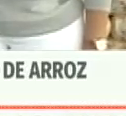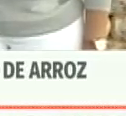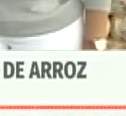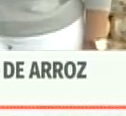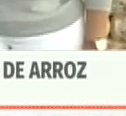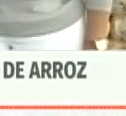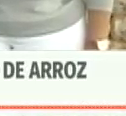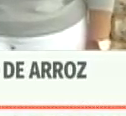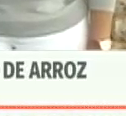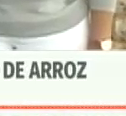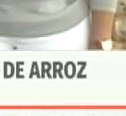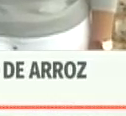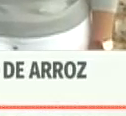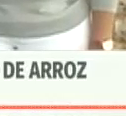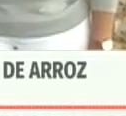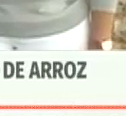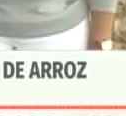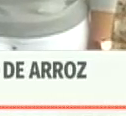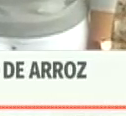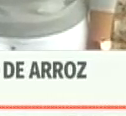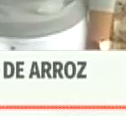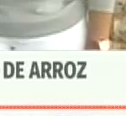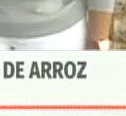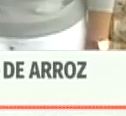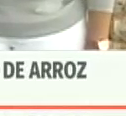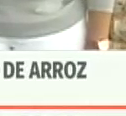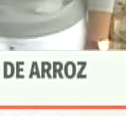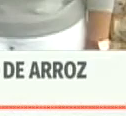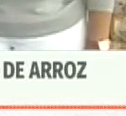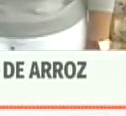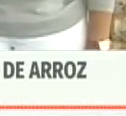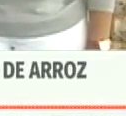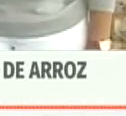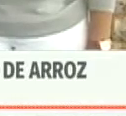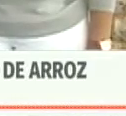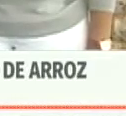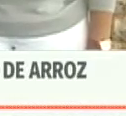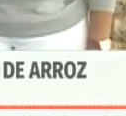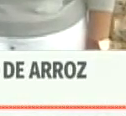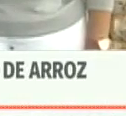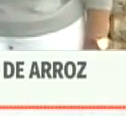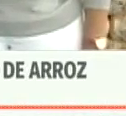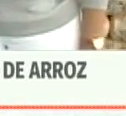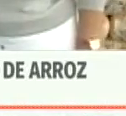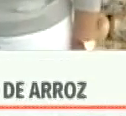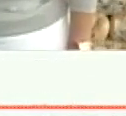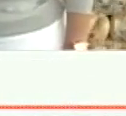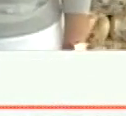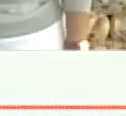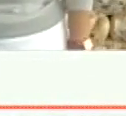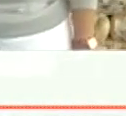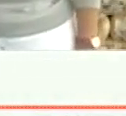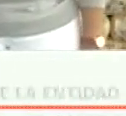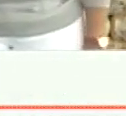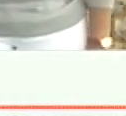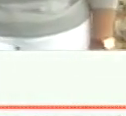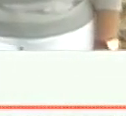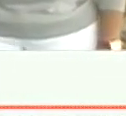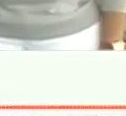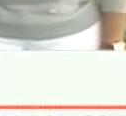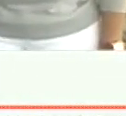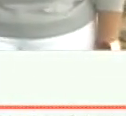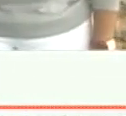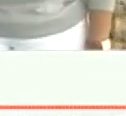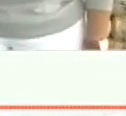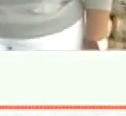bueno, poder garantizar y mantener los alimentos para todo el pueblo de Venezuela. También esto es un conglomerado de